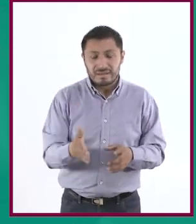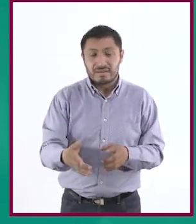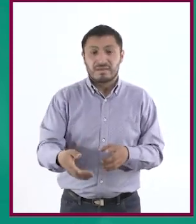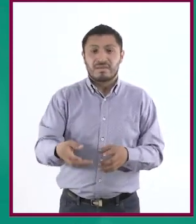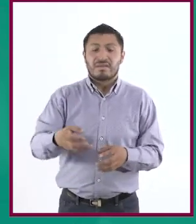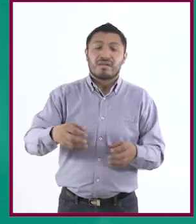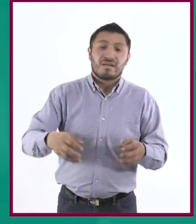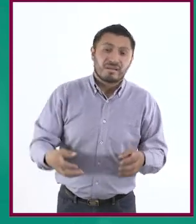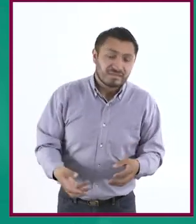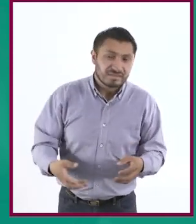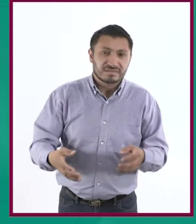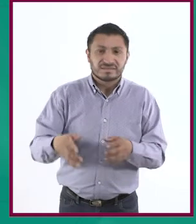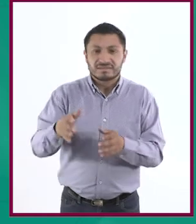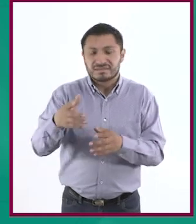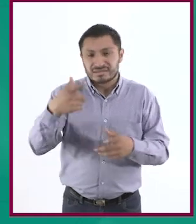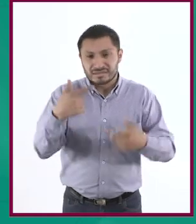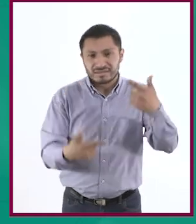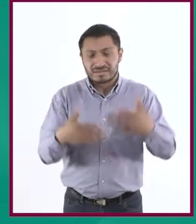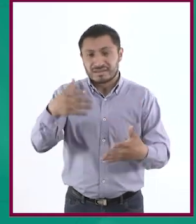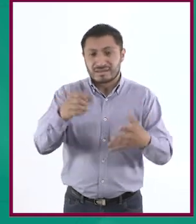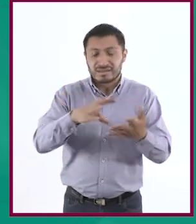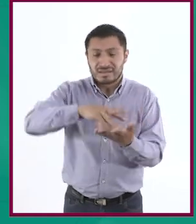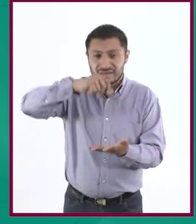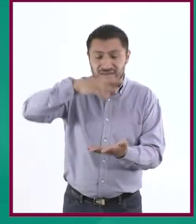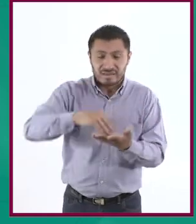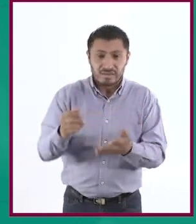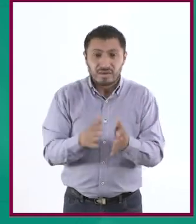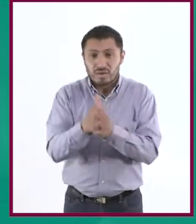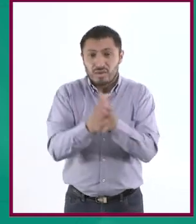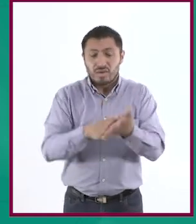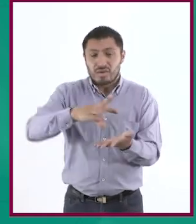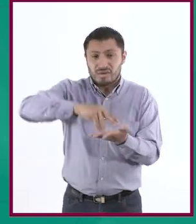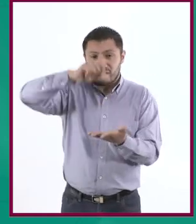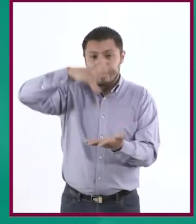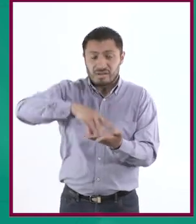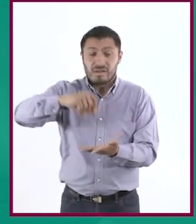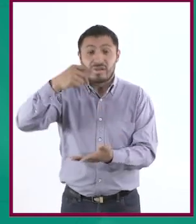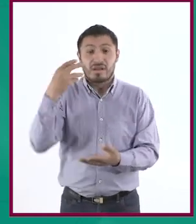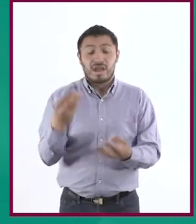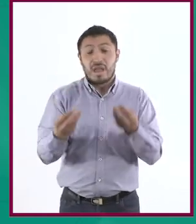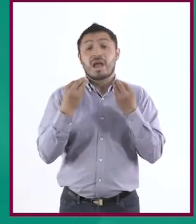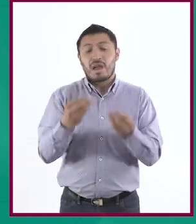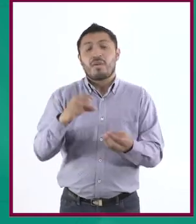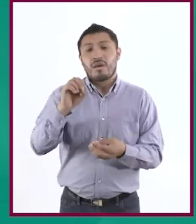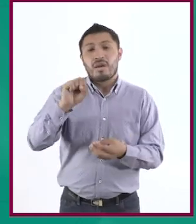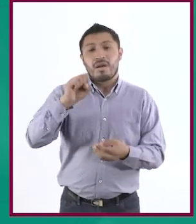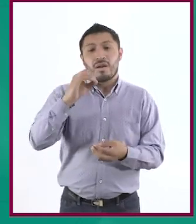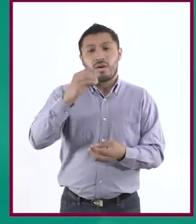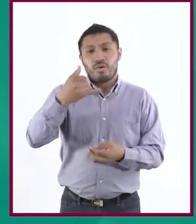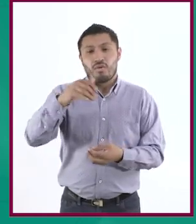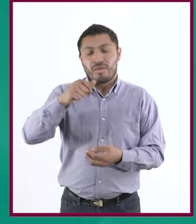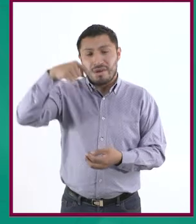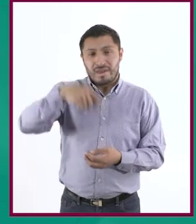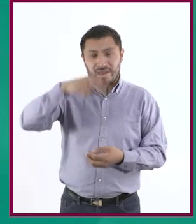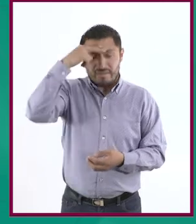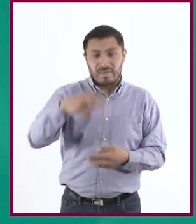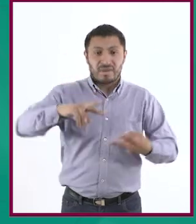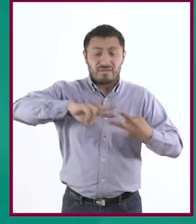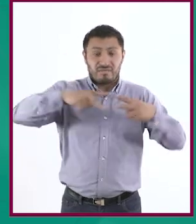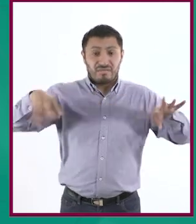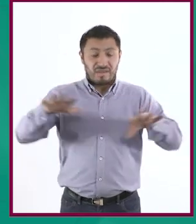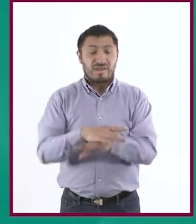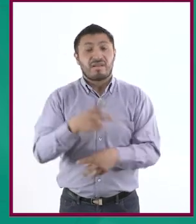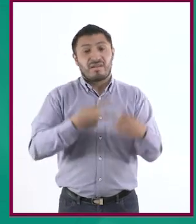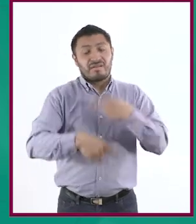embutidos, en leche en polvo, en chocolates en polvo. Y la mayor parte de la soya que se consume en México es transgénica, viene